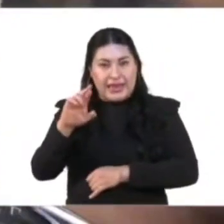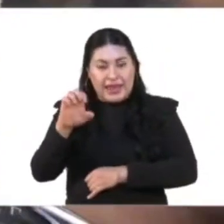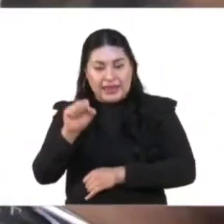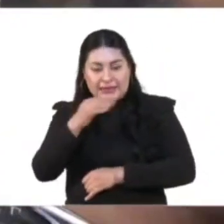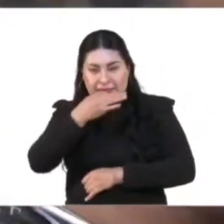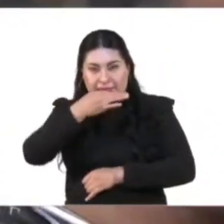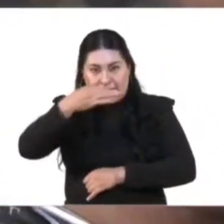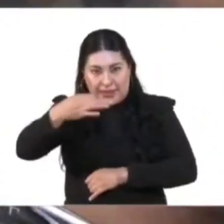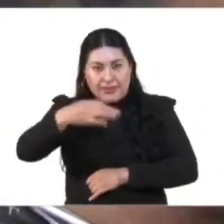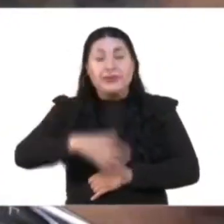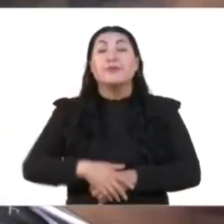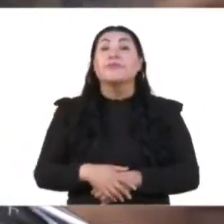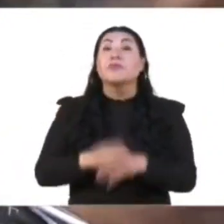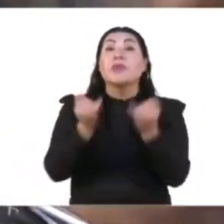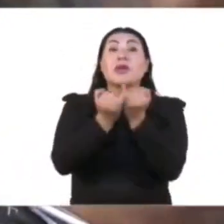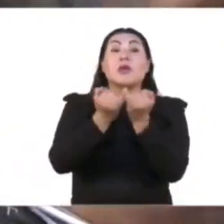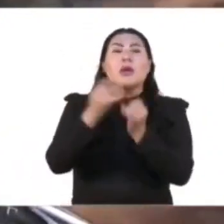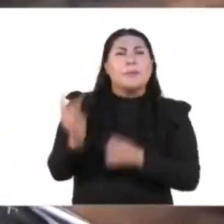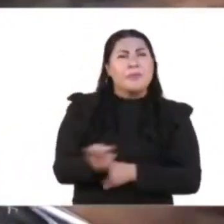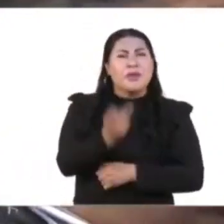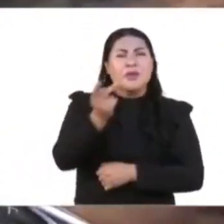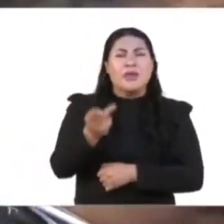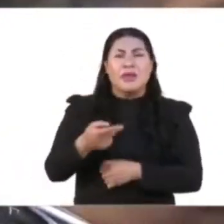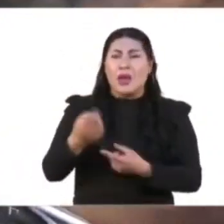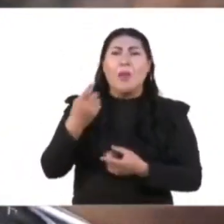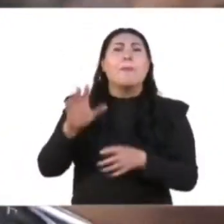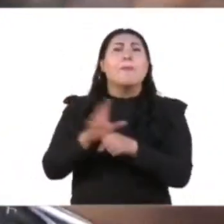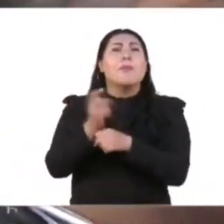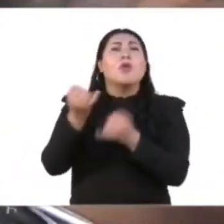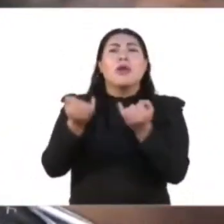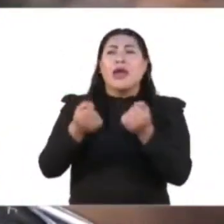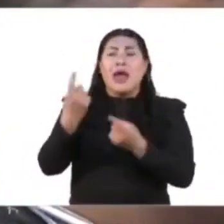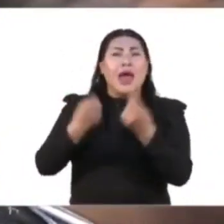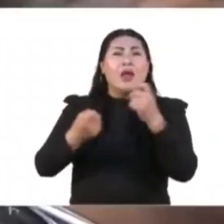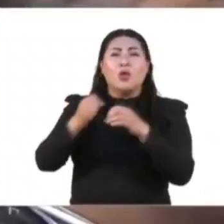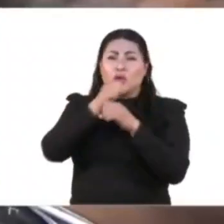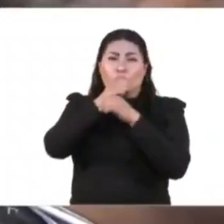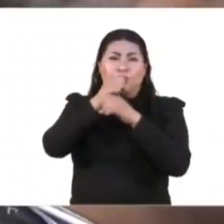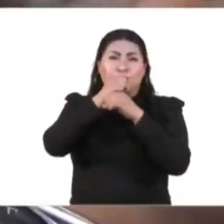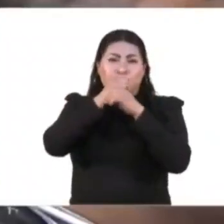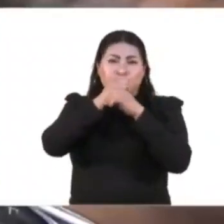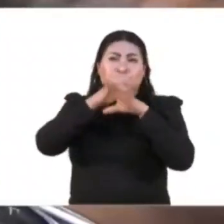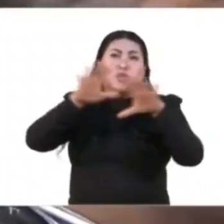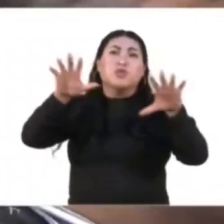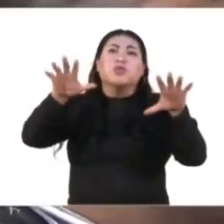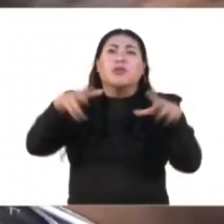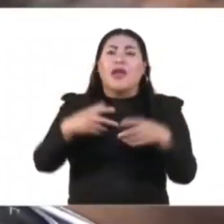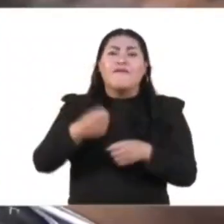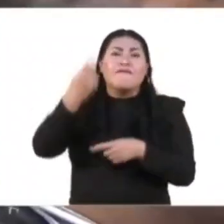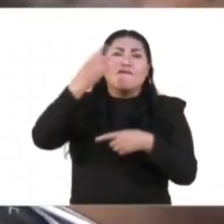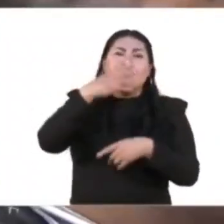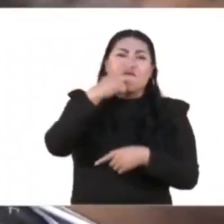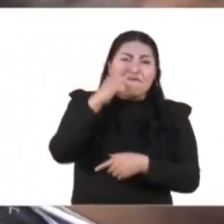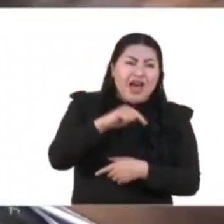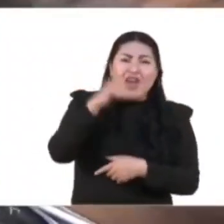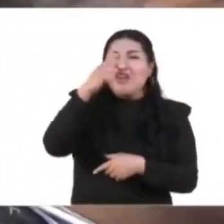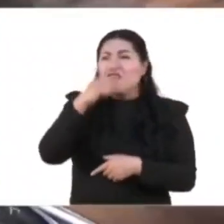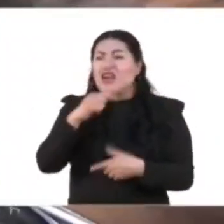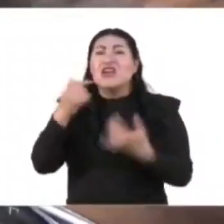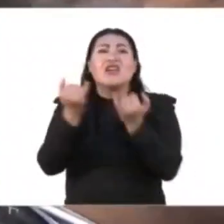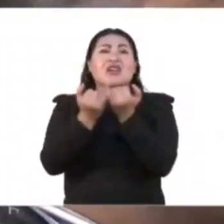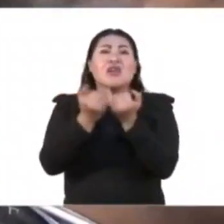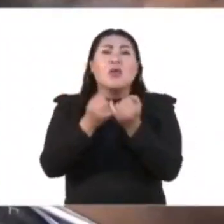tema preguntarles por qué fallaron algunos altavoces de la alerta, qué sucedió o en qué